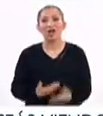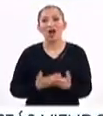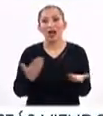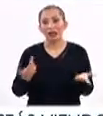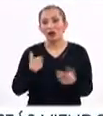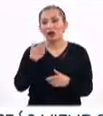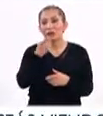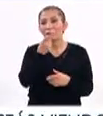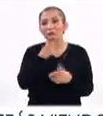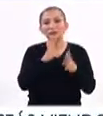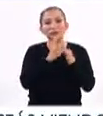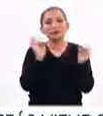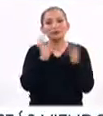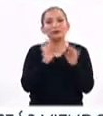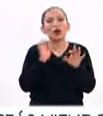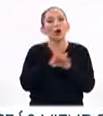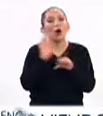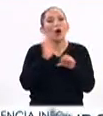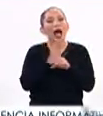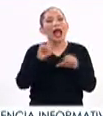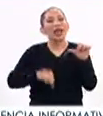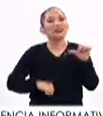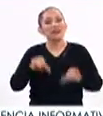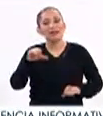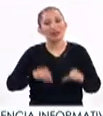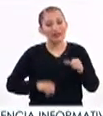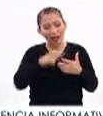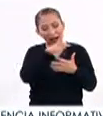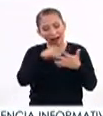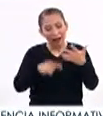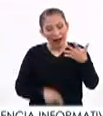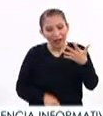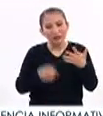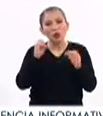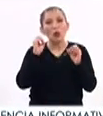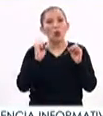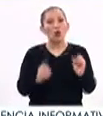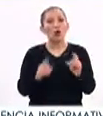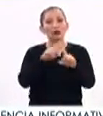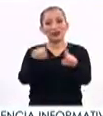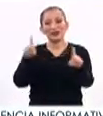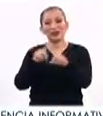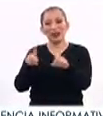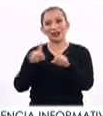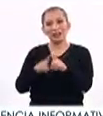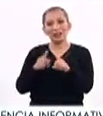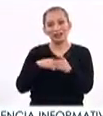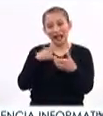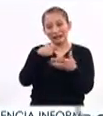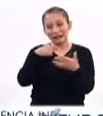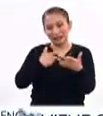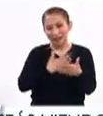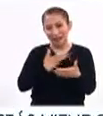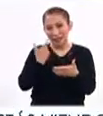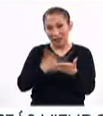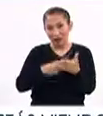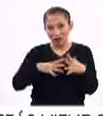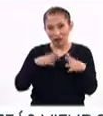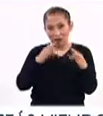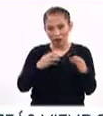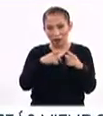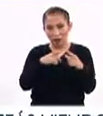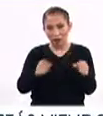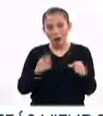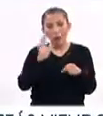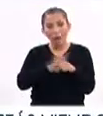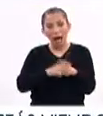sí quisiera que me contaran un poco cuáles de las actividades o de las pues diferentes ofertas que ustedes tienen en la Fundación